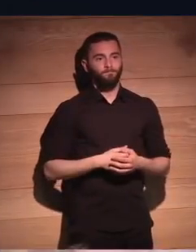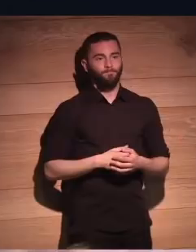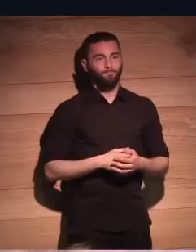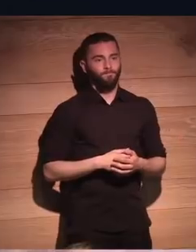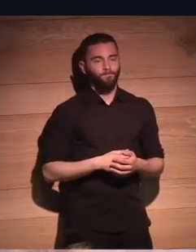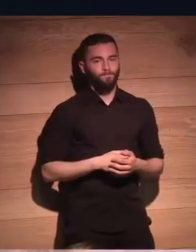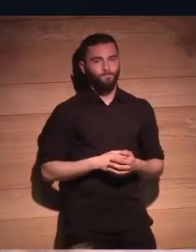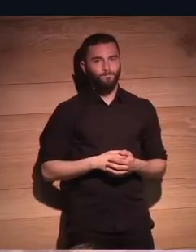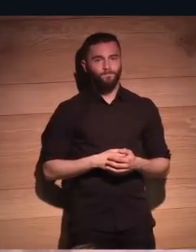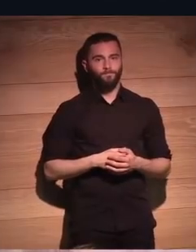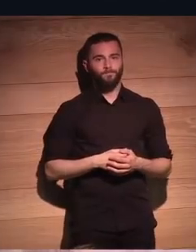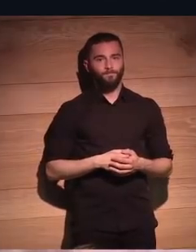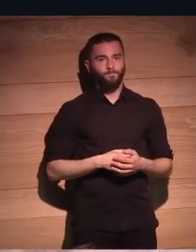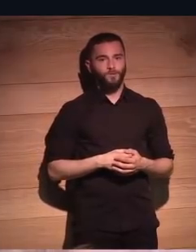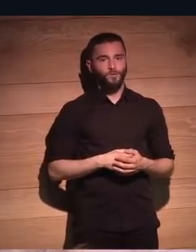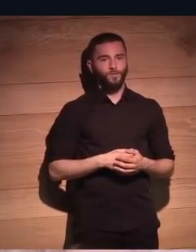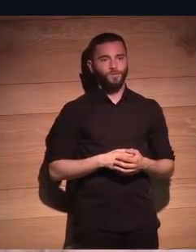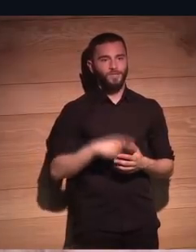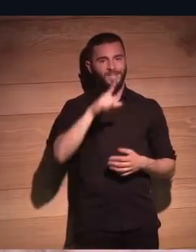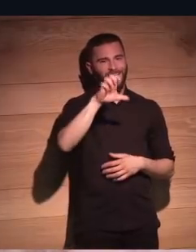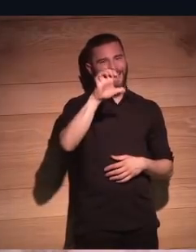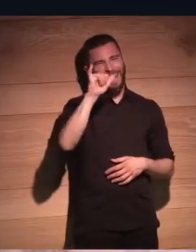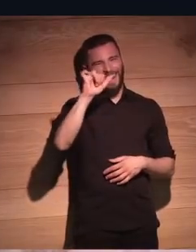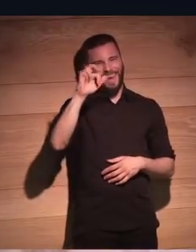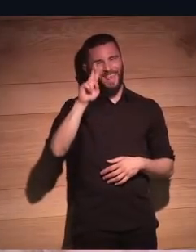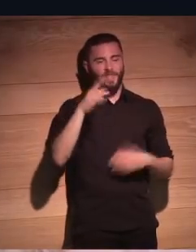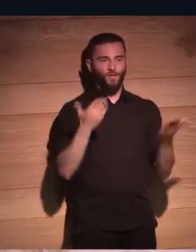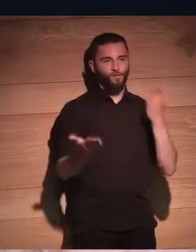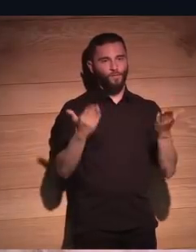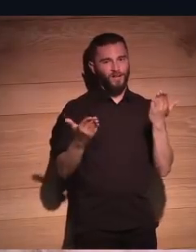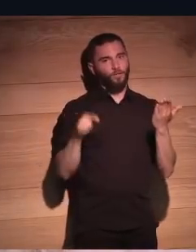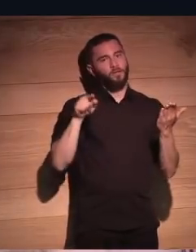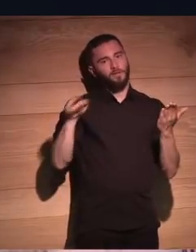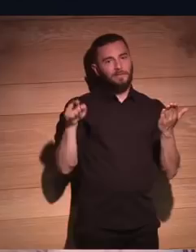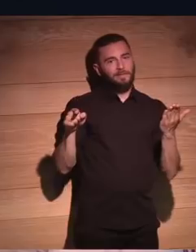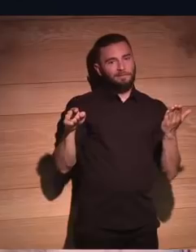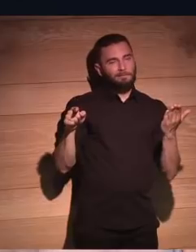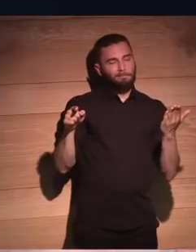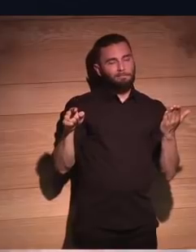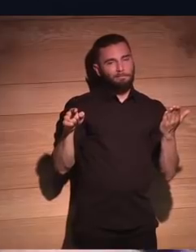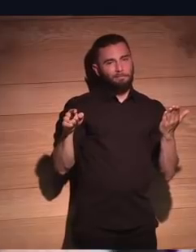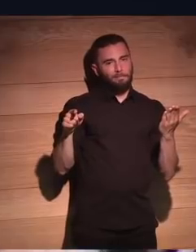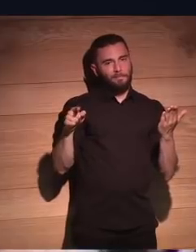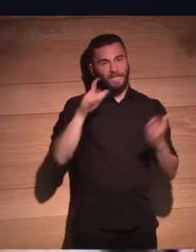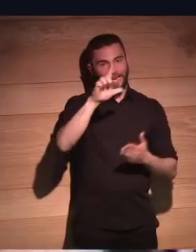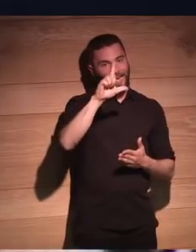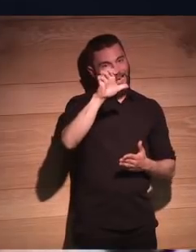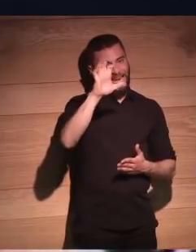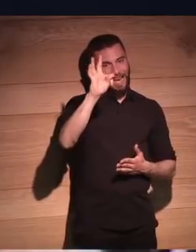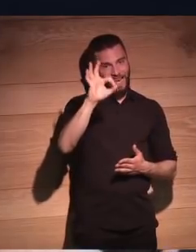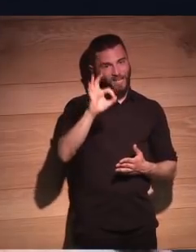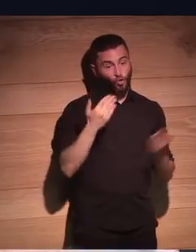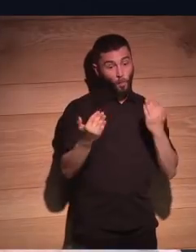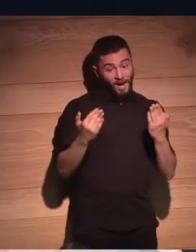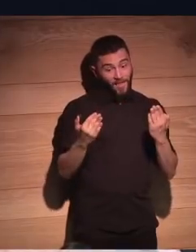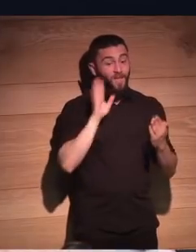una comparación con el de Heath Ledger ahí. Entonces ahí sale muy mal parado, para mí. Entonces ¿Sale mal parado Leto? Leto, sí,